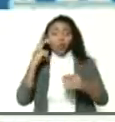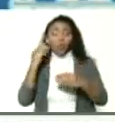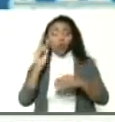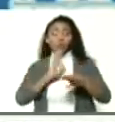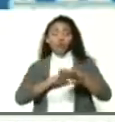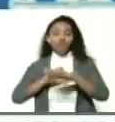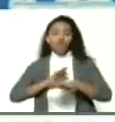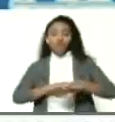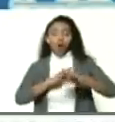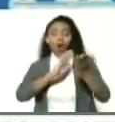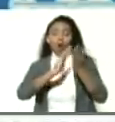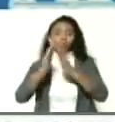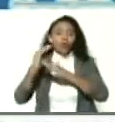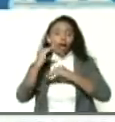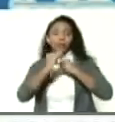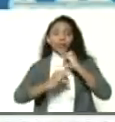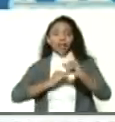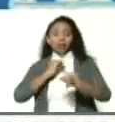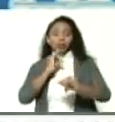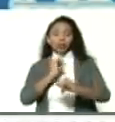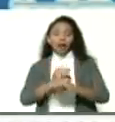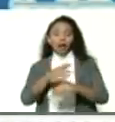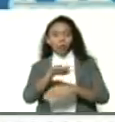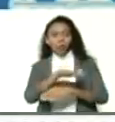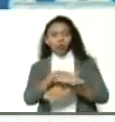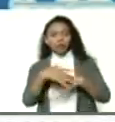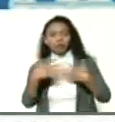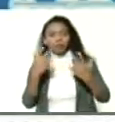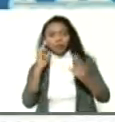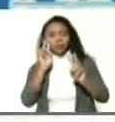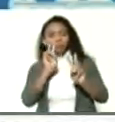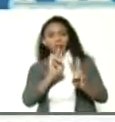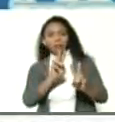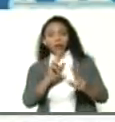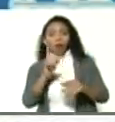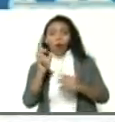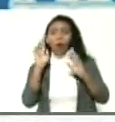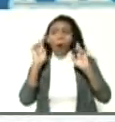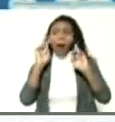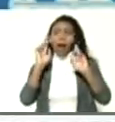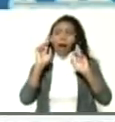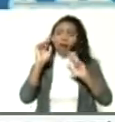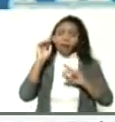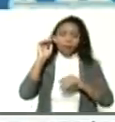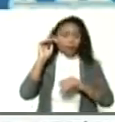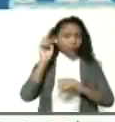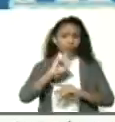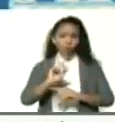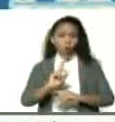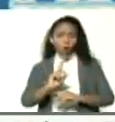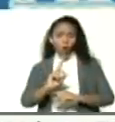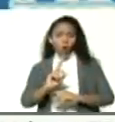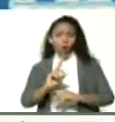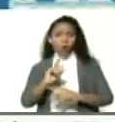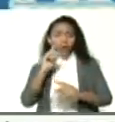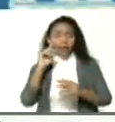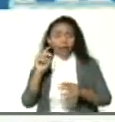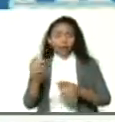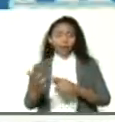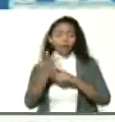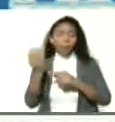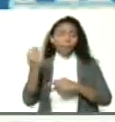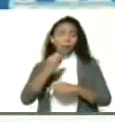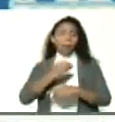advertido la comunidad internacional, donde, bueno, veremos, ojalá que no, la aparición de variantes aún más